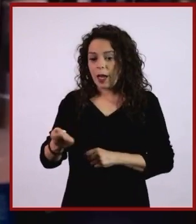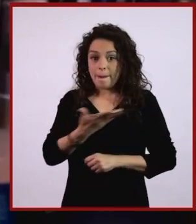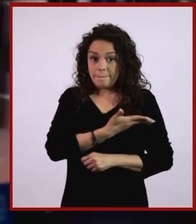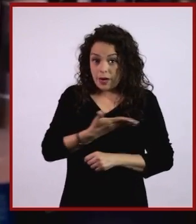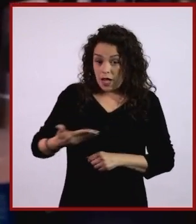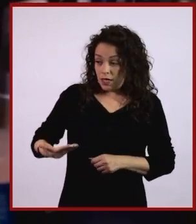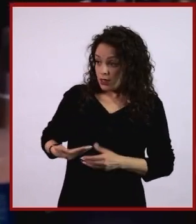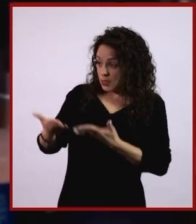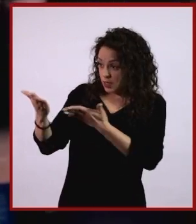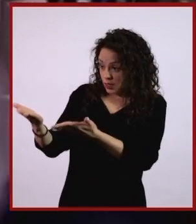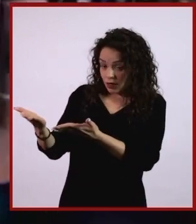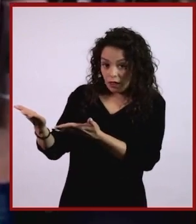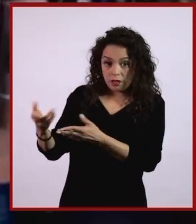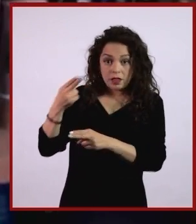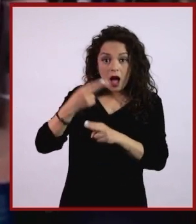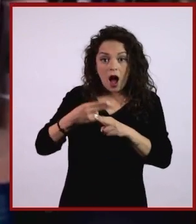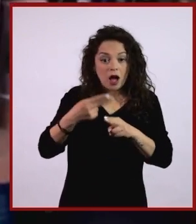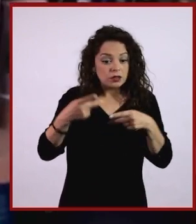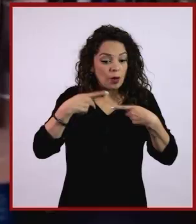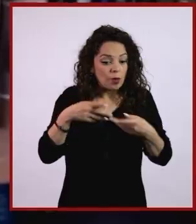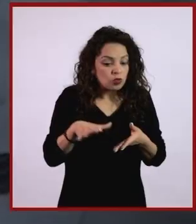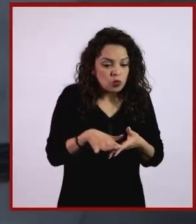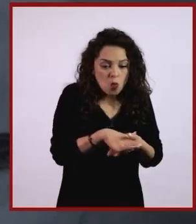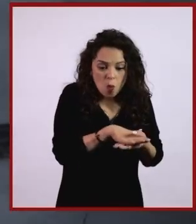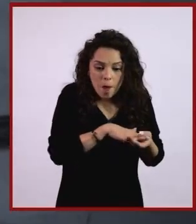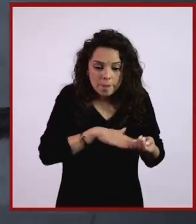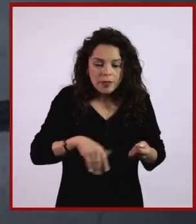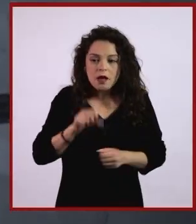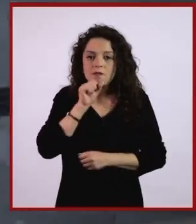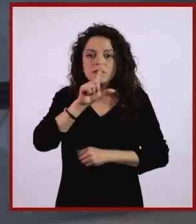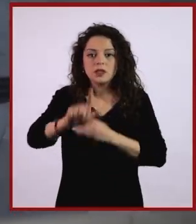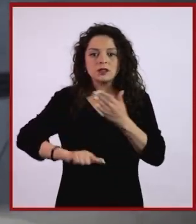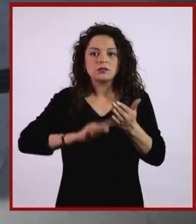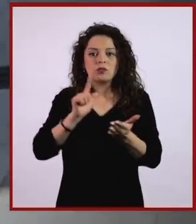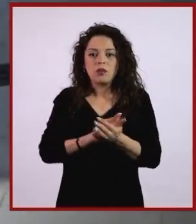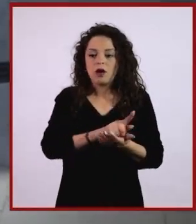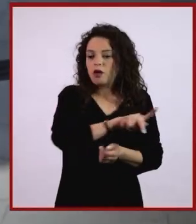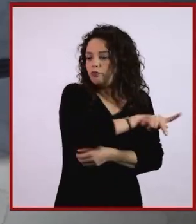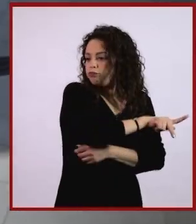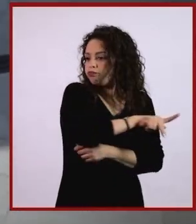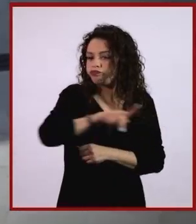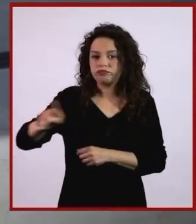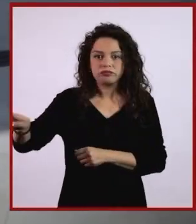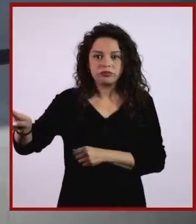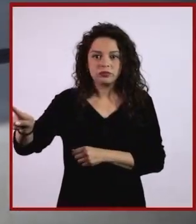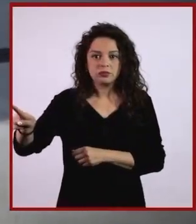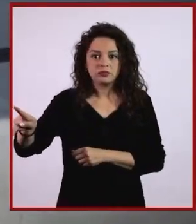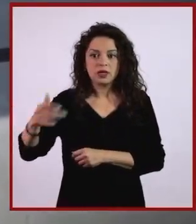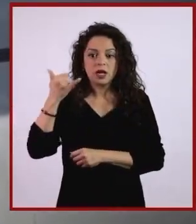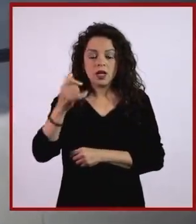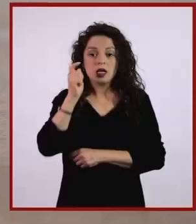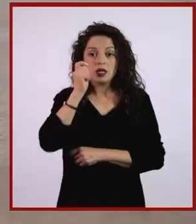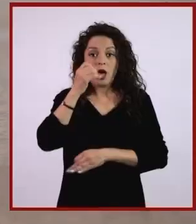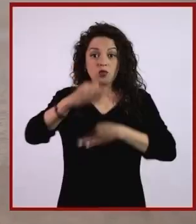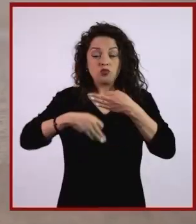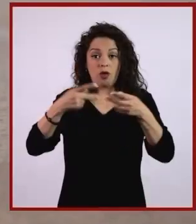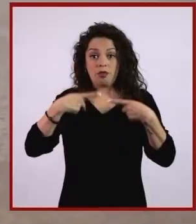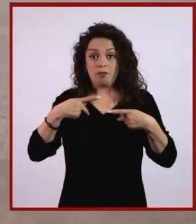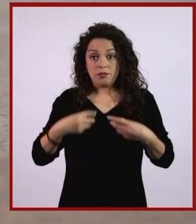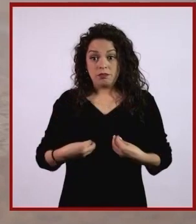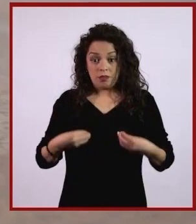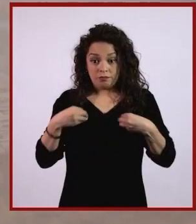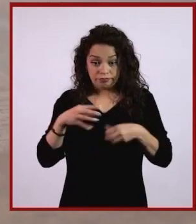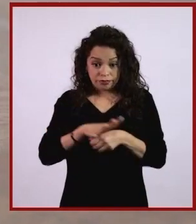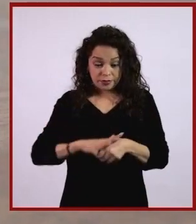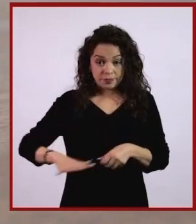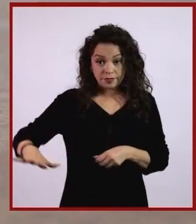Que desde el presidente de la República hasta la persona más humilde se aplica la misma ley a todos los ciudadanos, y también que todas las ciudadanas